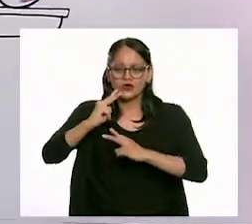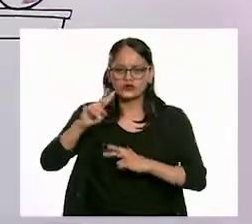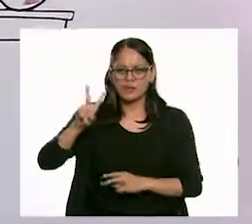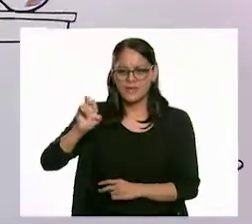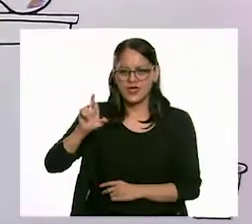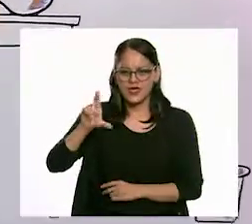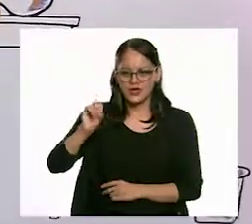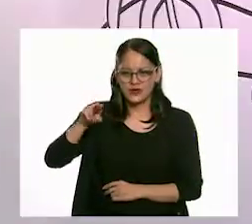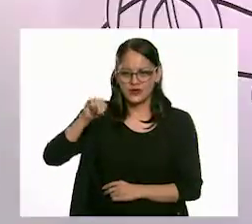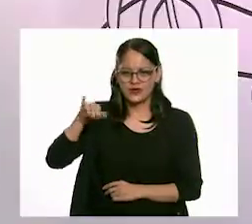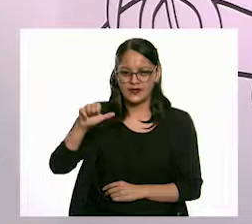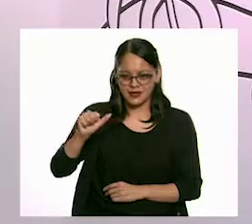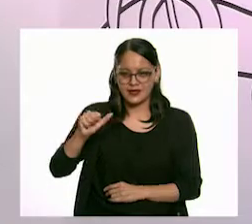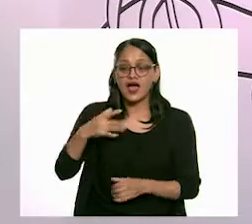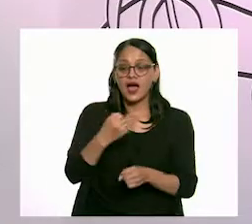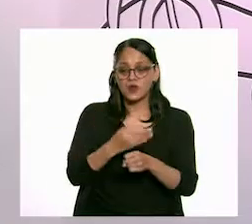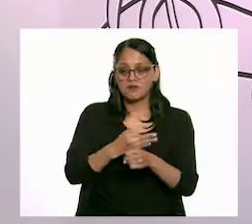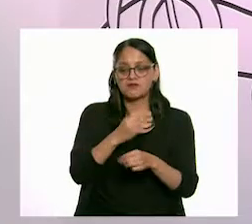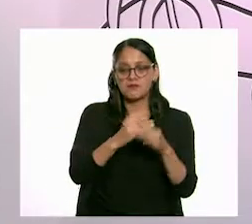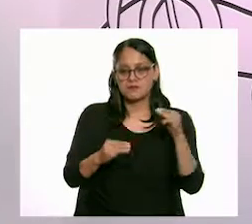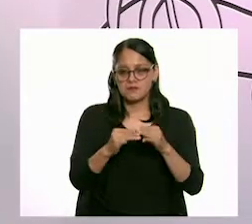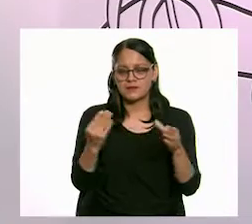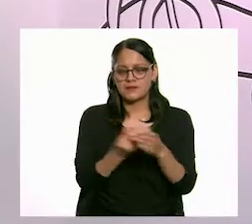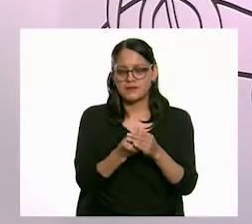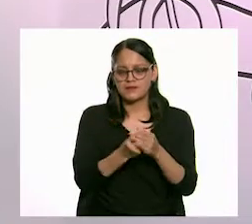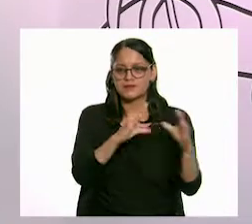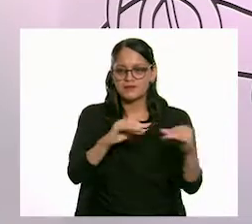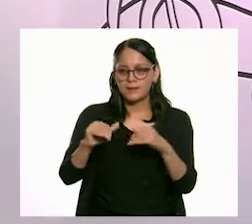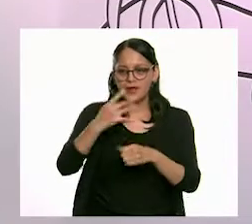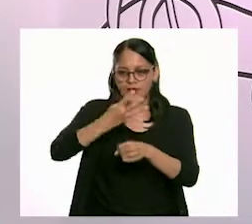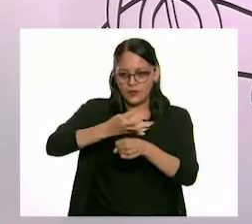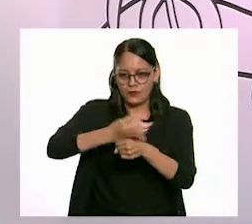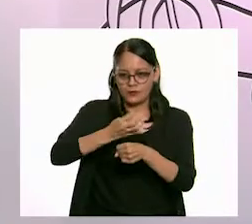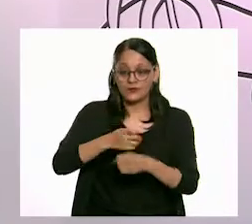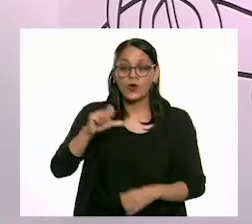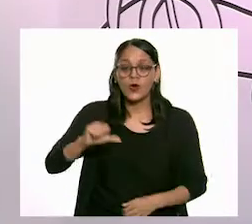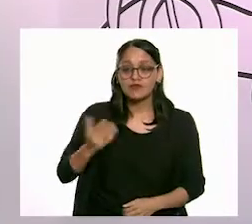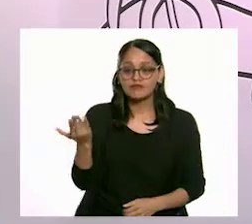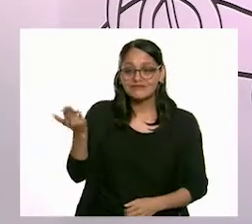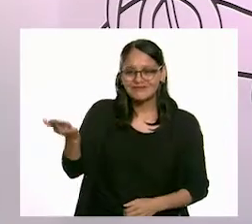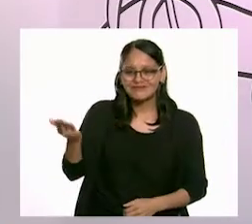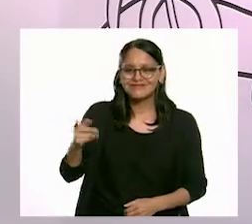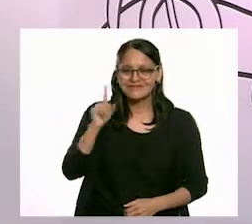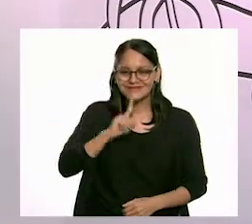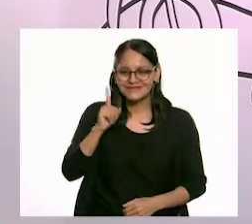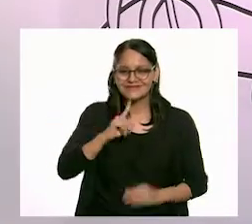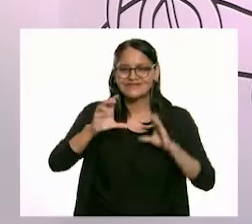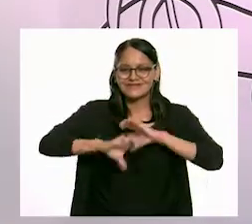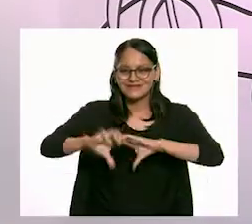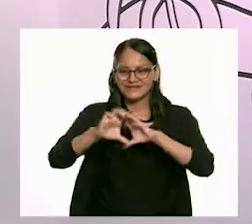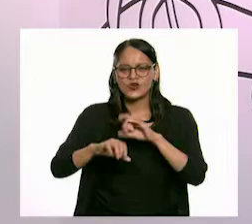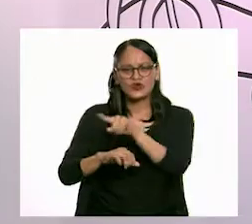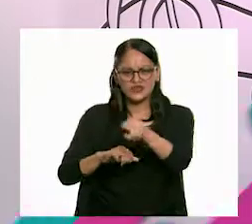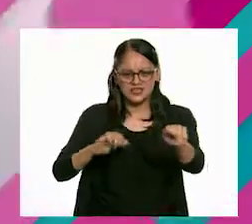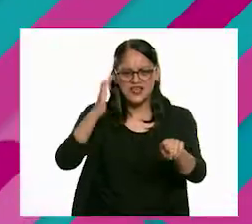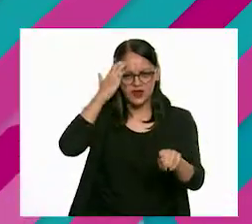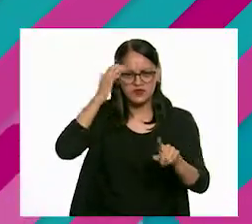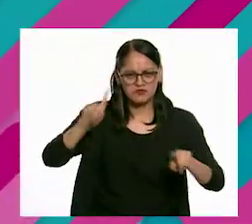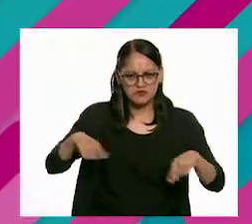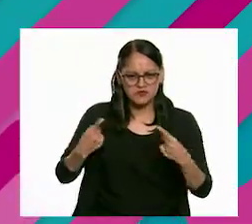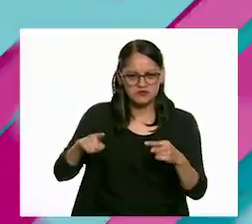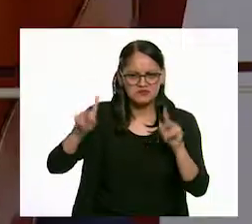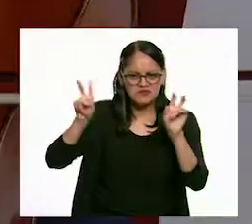Alexanderson de cuarto grado. Escuchemos a la maestra que nos va a cantar una obra que estoy convencido que la mayoría de ustedes conoce.